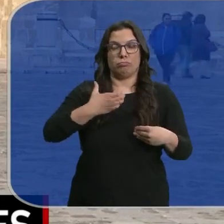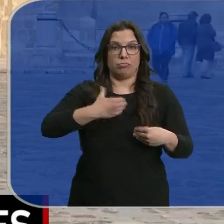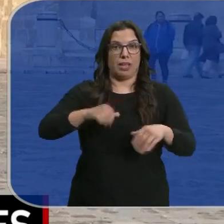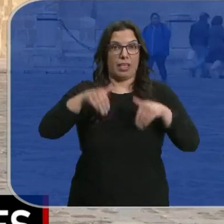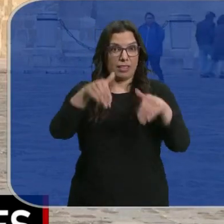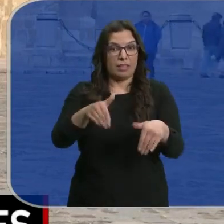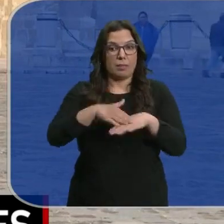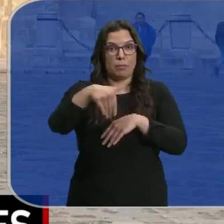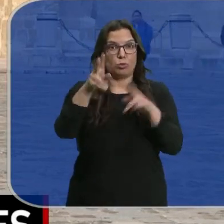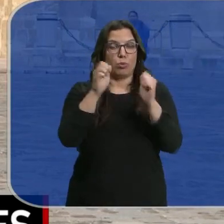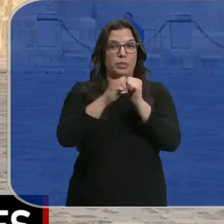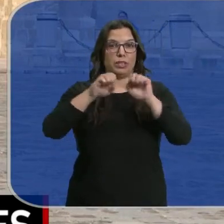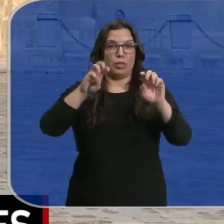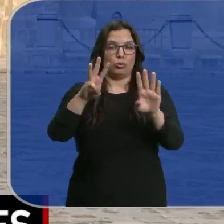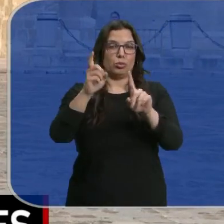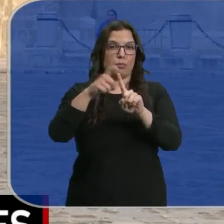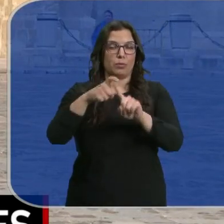candidatura para el 28 de mayo.